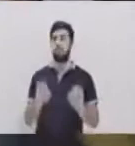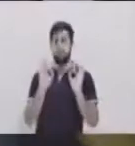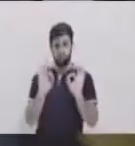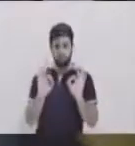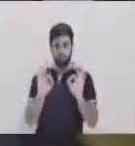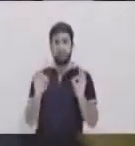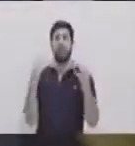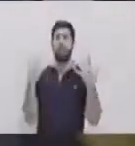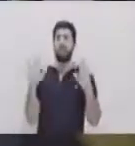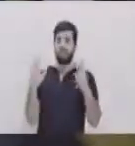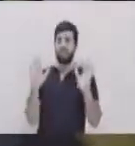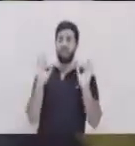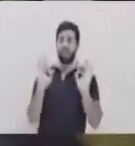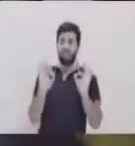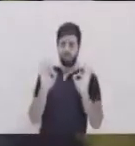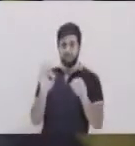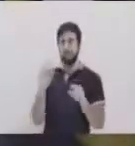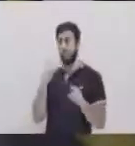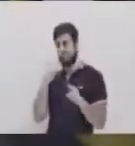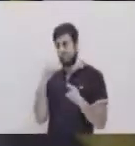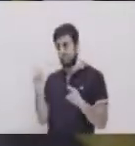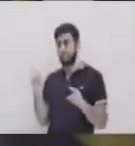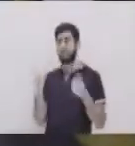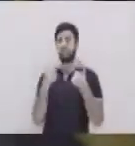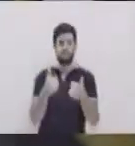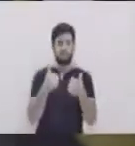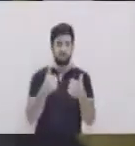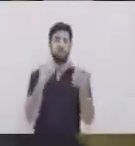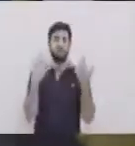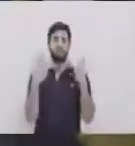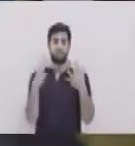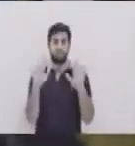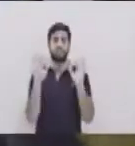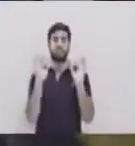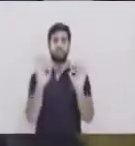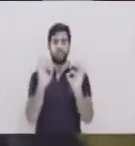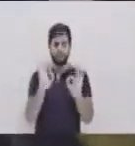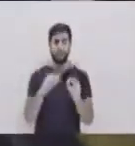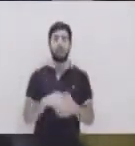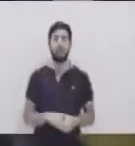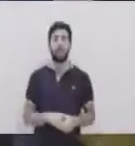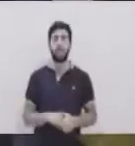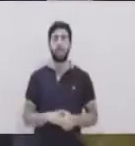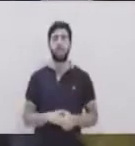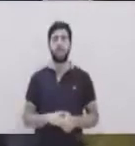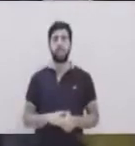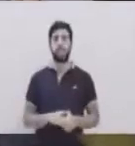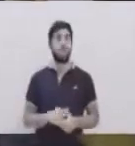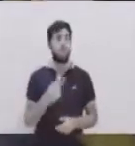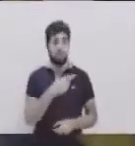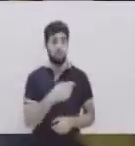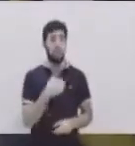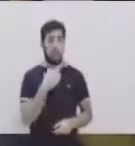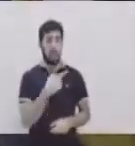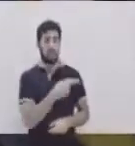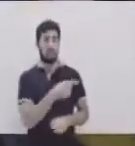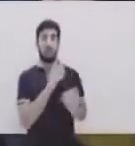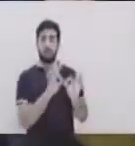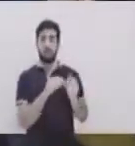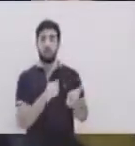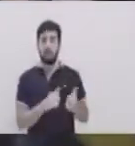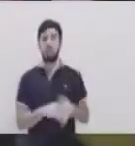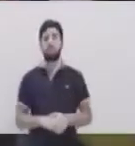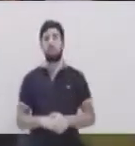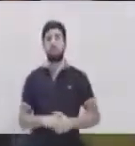¡Excelente! ¡Aplausos, Patojo! Muy bien, muchachos. Así es. Buena maestra tengo aquí. ¿Verdad? Y buen alumno.